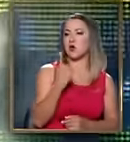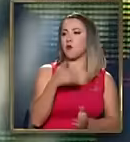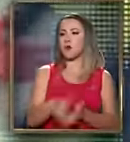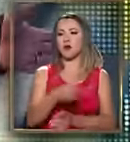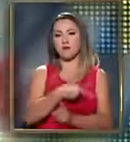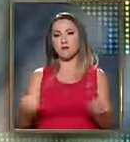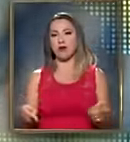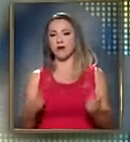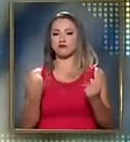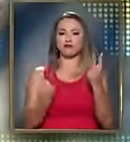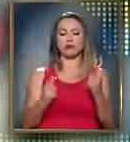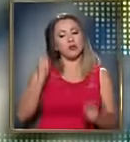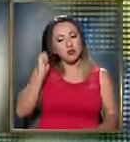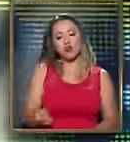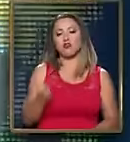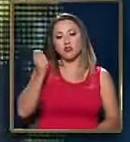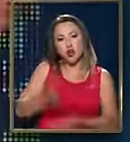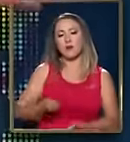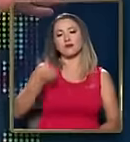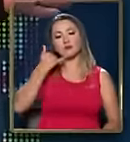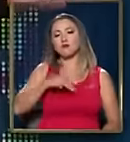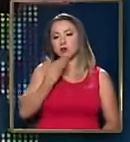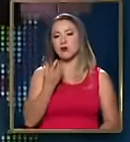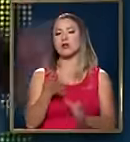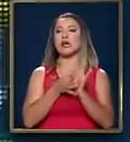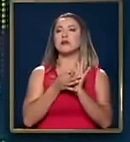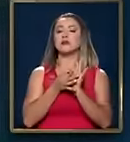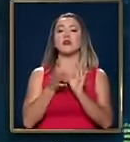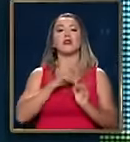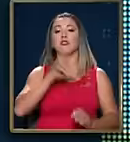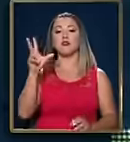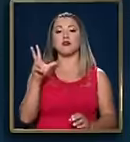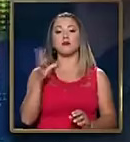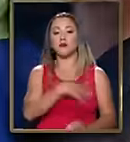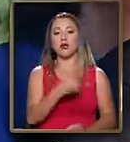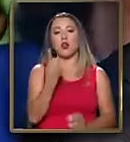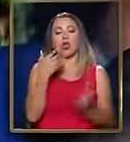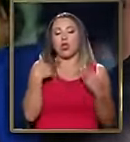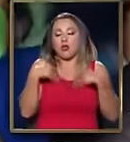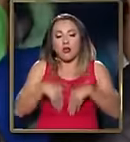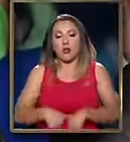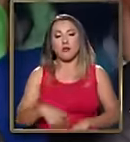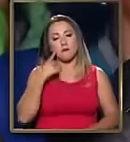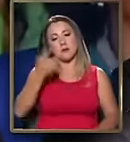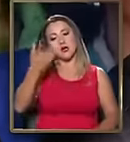1,5 millones deben de perderse, po, weón. Le compré el iPhone y gracias a Dios, weón, mi hija no cayó en depresión, weón. Mira, weón.